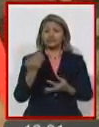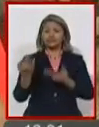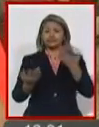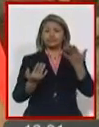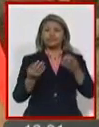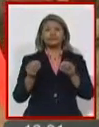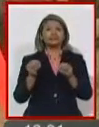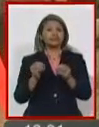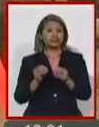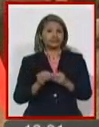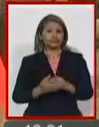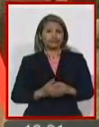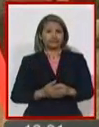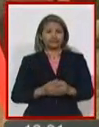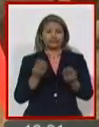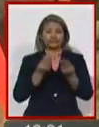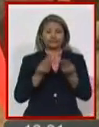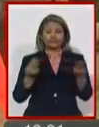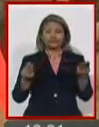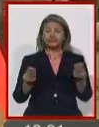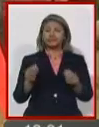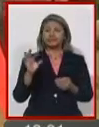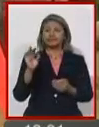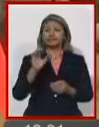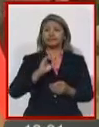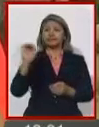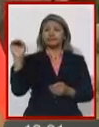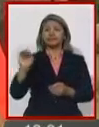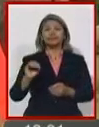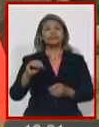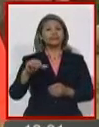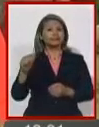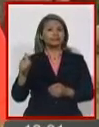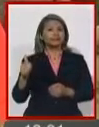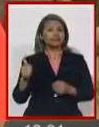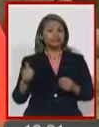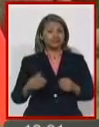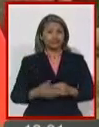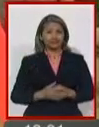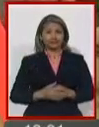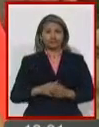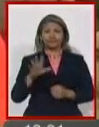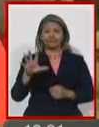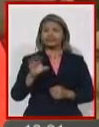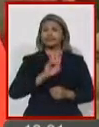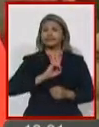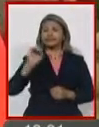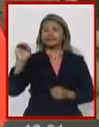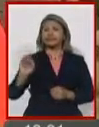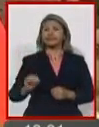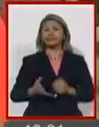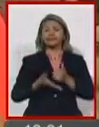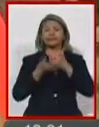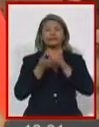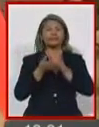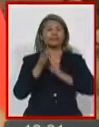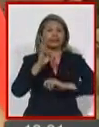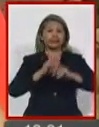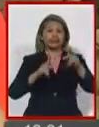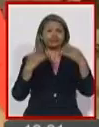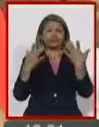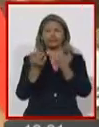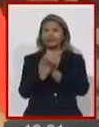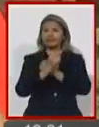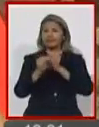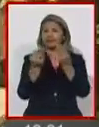consumido la mayor parte de material en un 90%, el otro ha sido un 50% con la ayuda de los vecinos que han